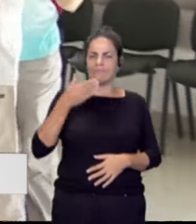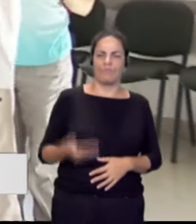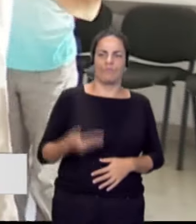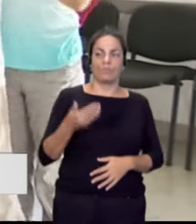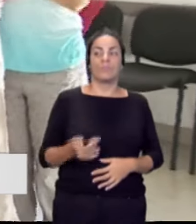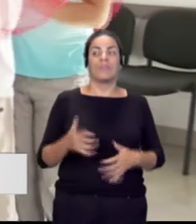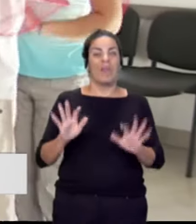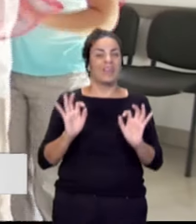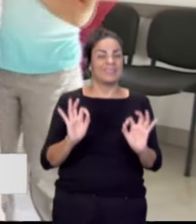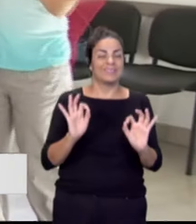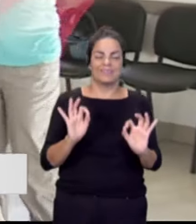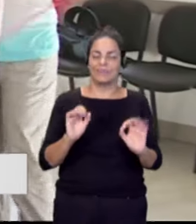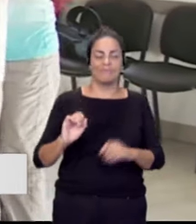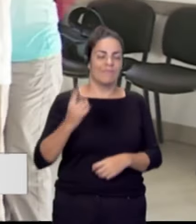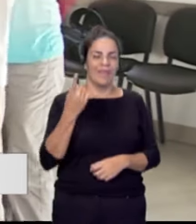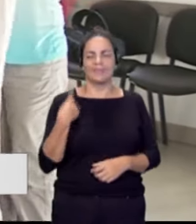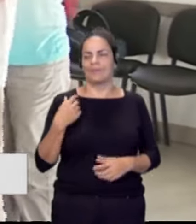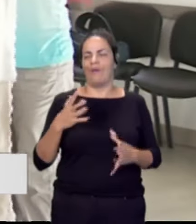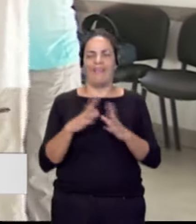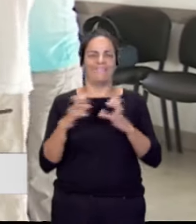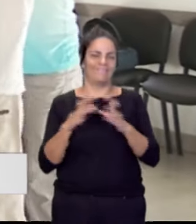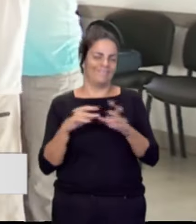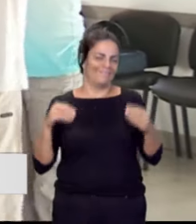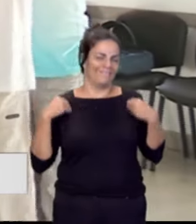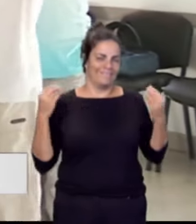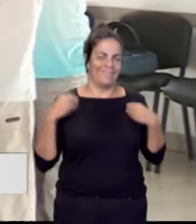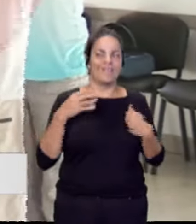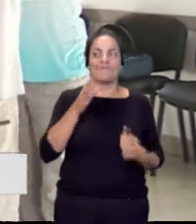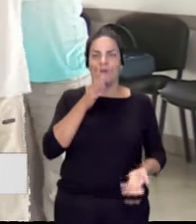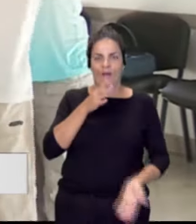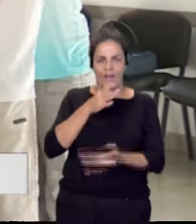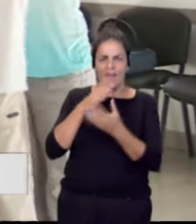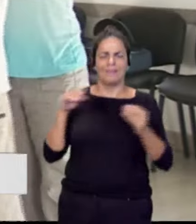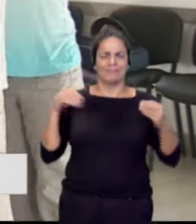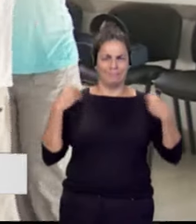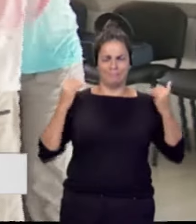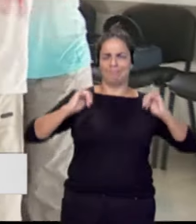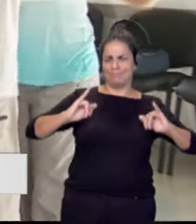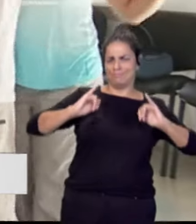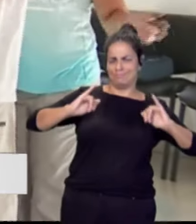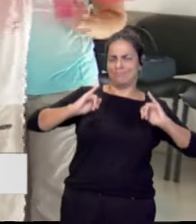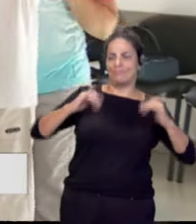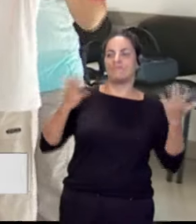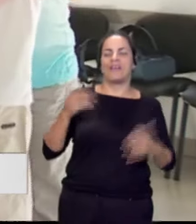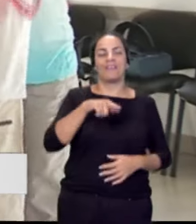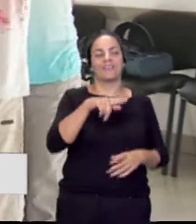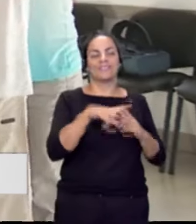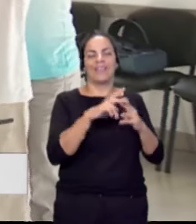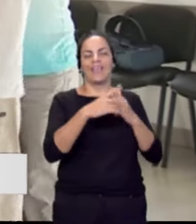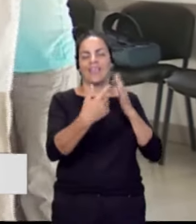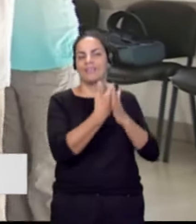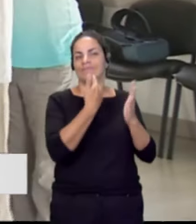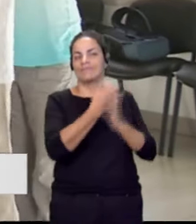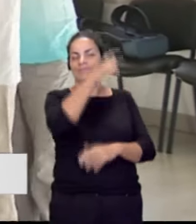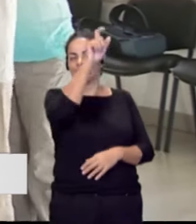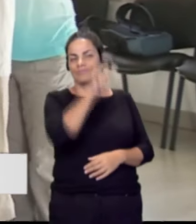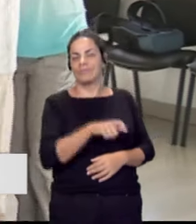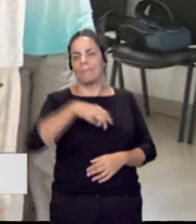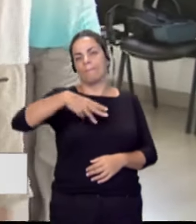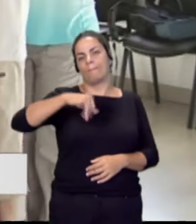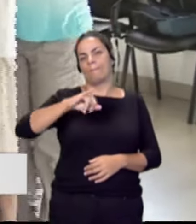todo las ganas de pasárselo bien, porque diversión hay mucha. Pero nos va a contar de este taller, está con nosotros